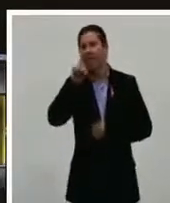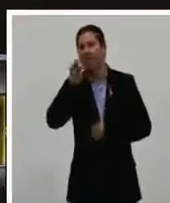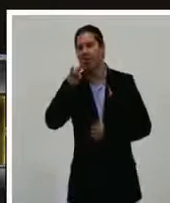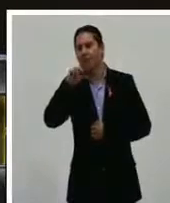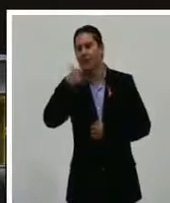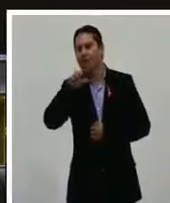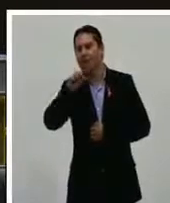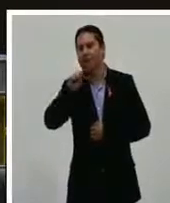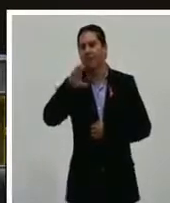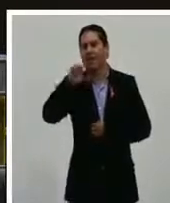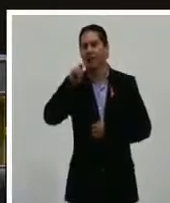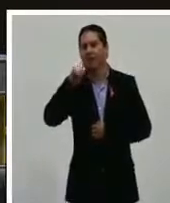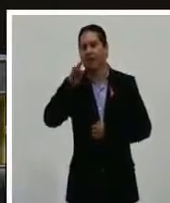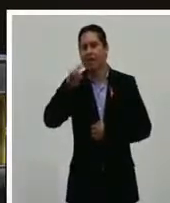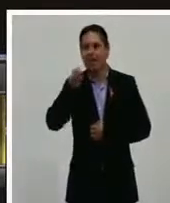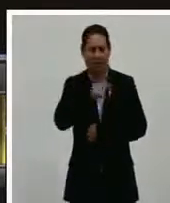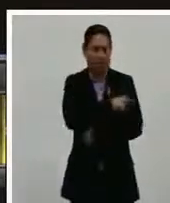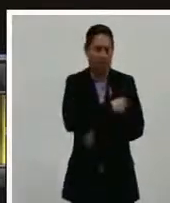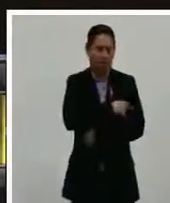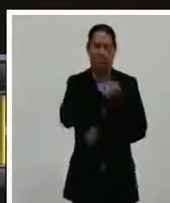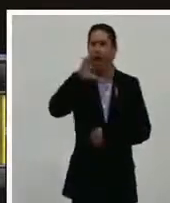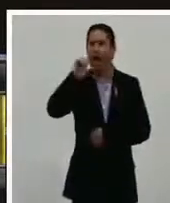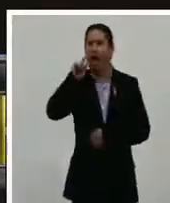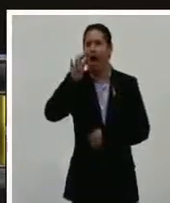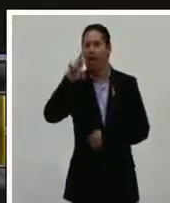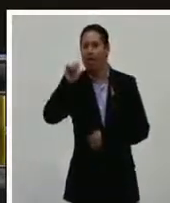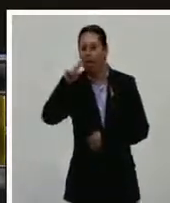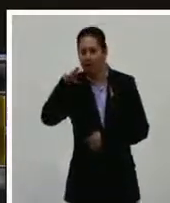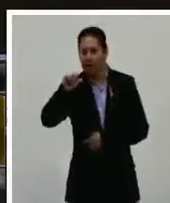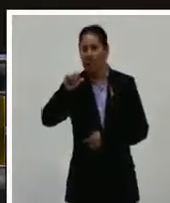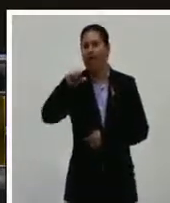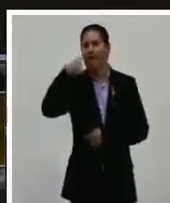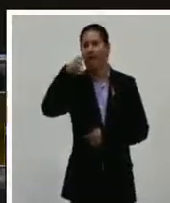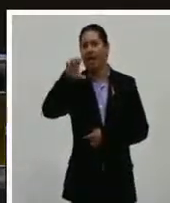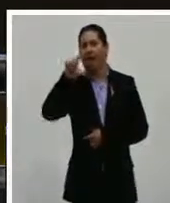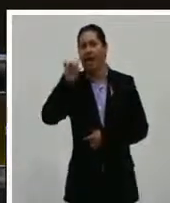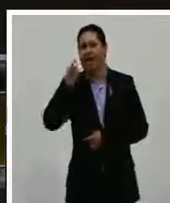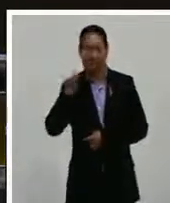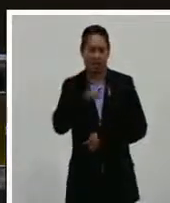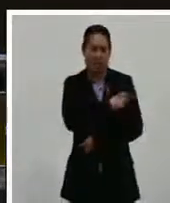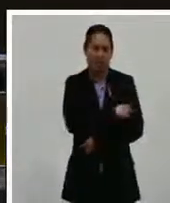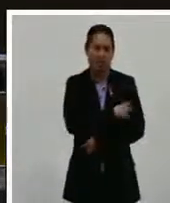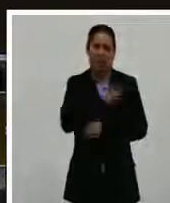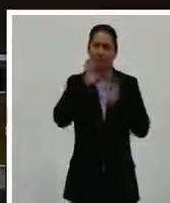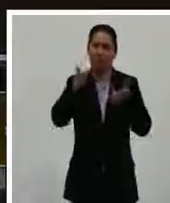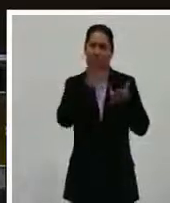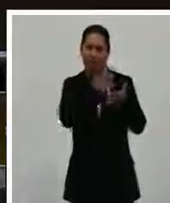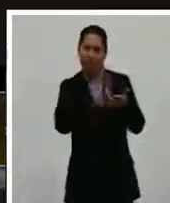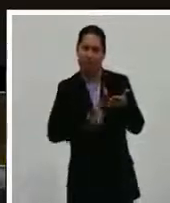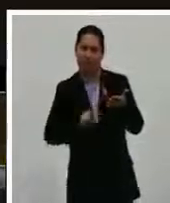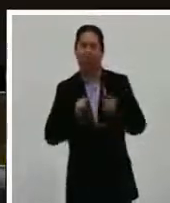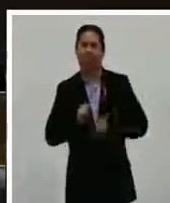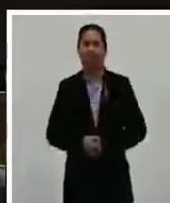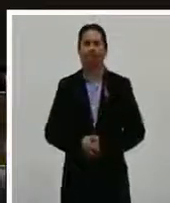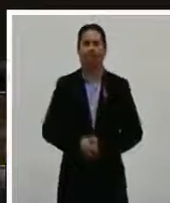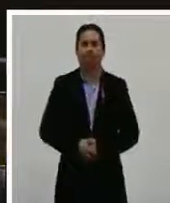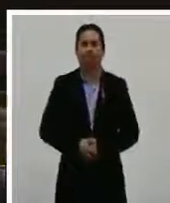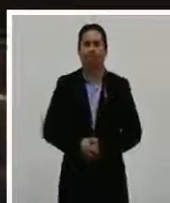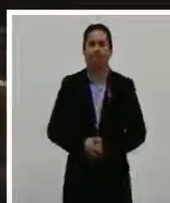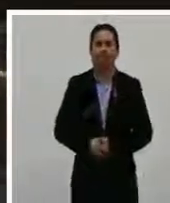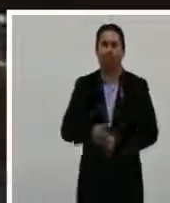vocal diputada carolina isabel gómez vocal esta ley del dictamen diputado presidente